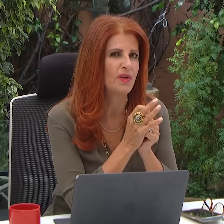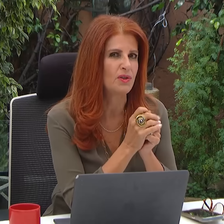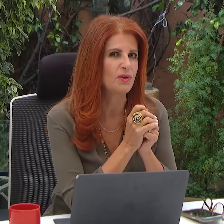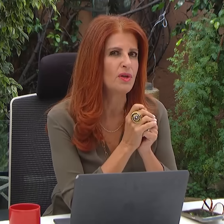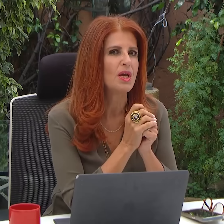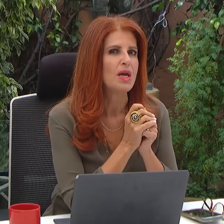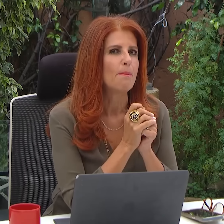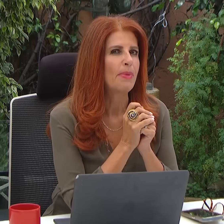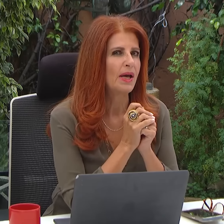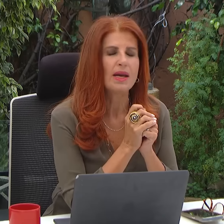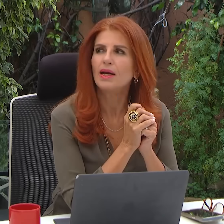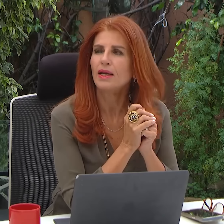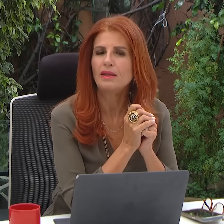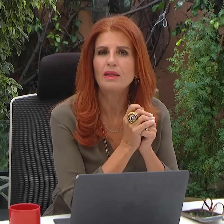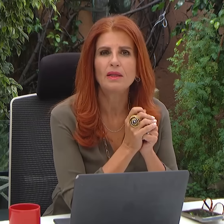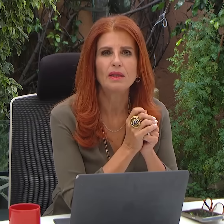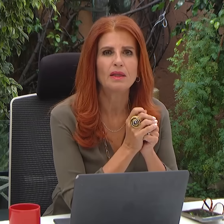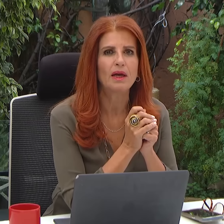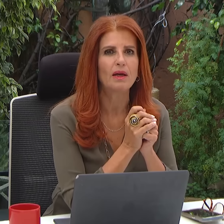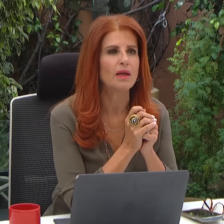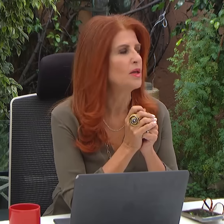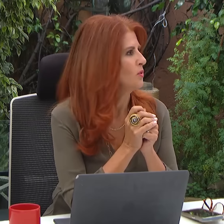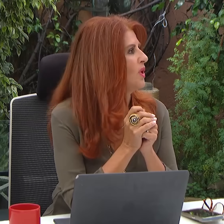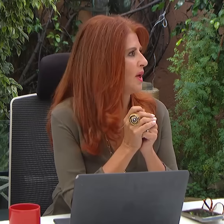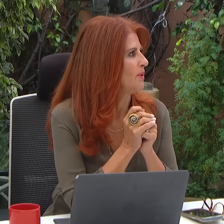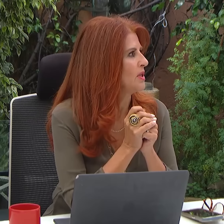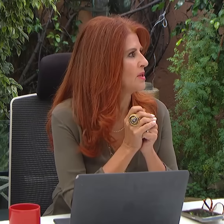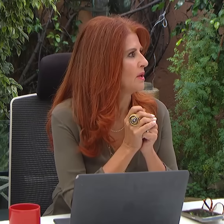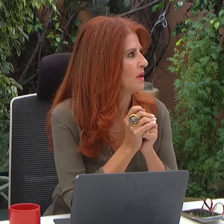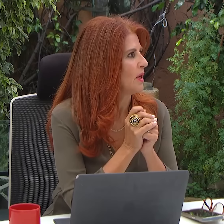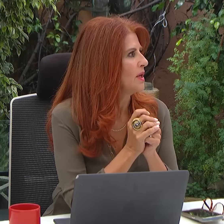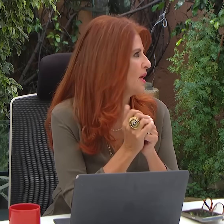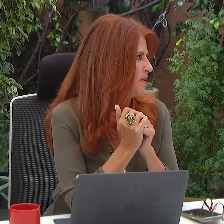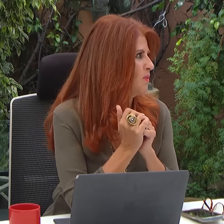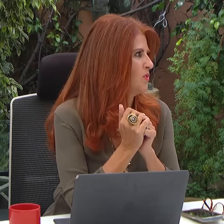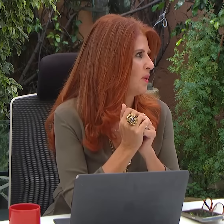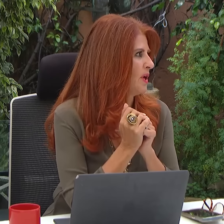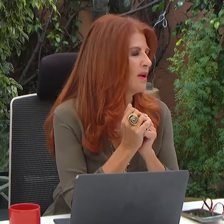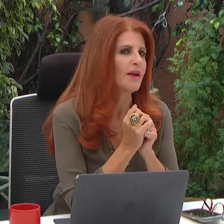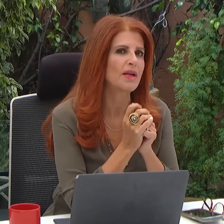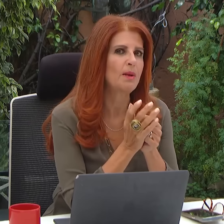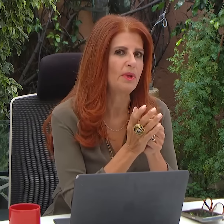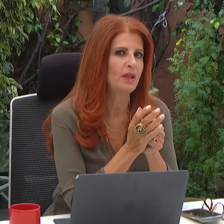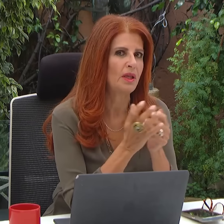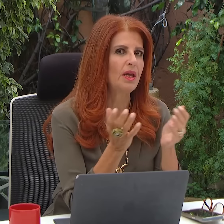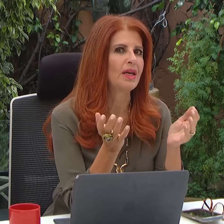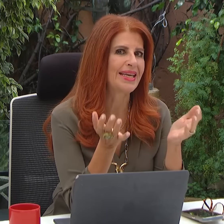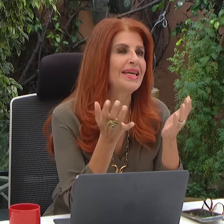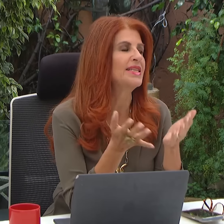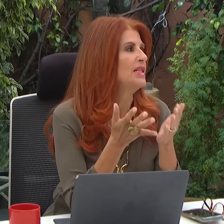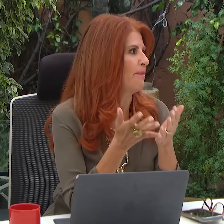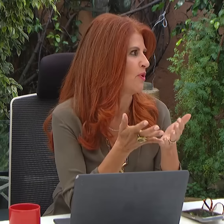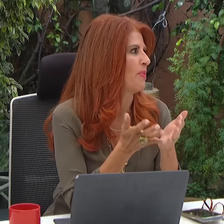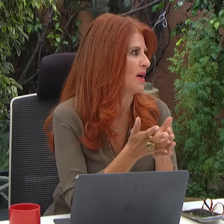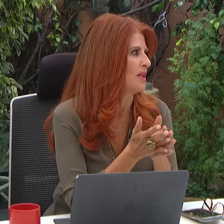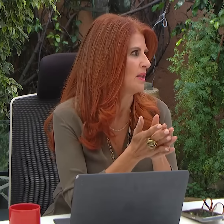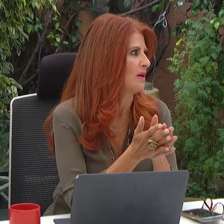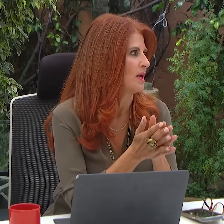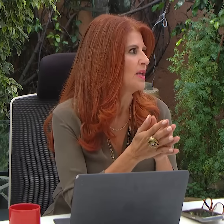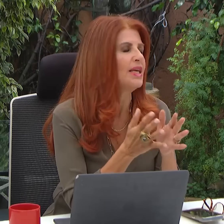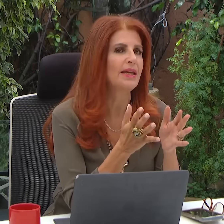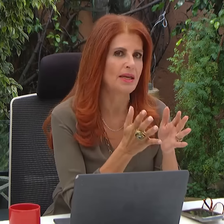a la perfección para que la gente entienda esto de gels y Aquí vamos a ver realmente Qué es la